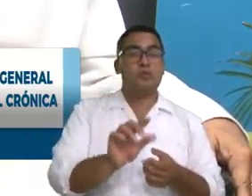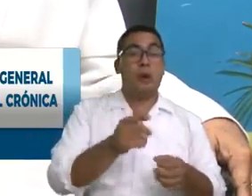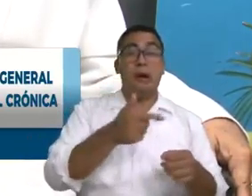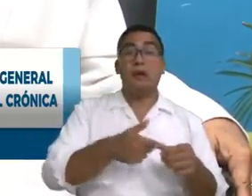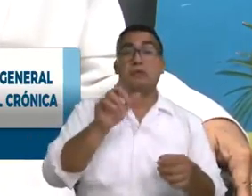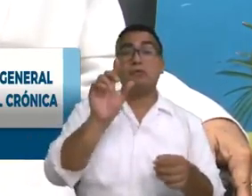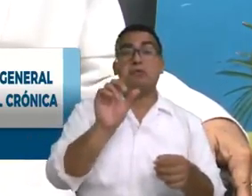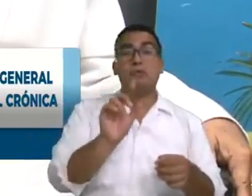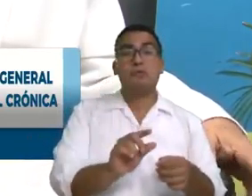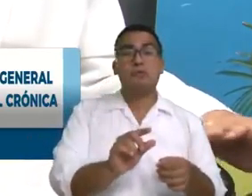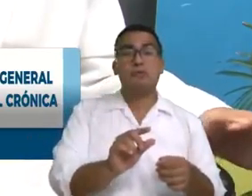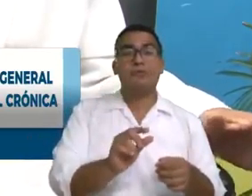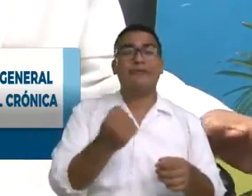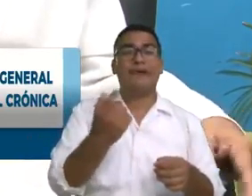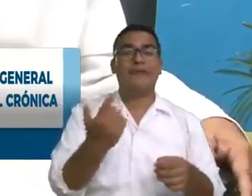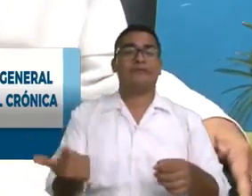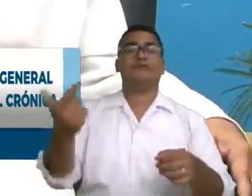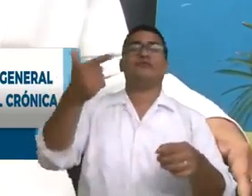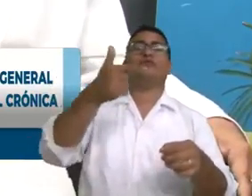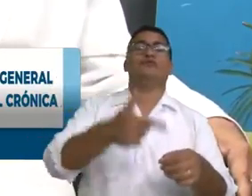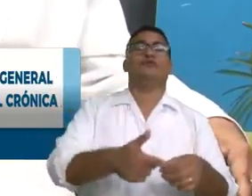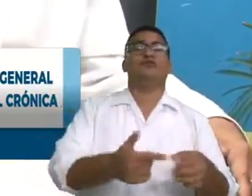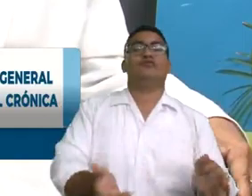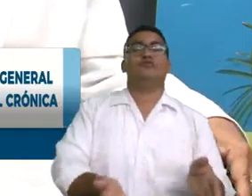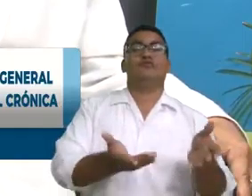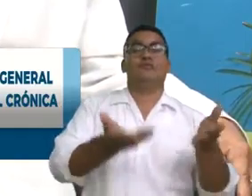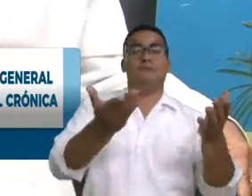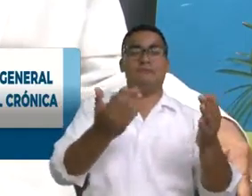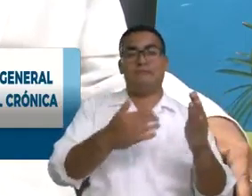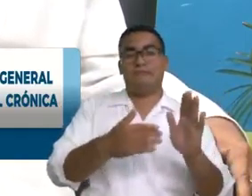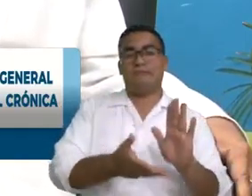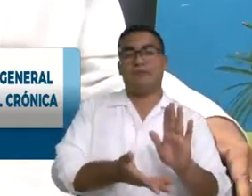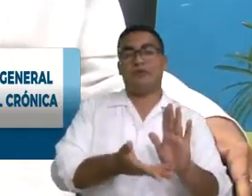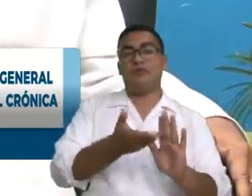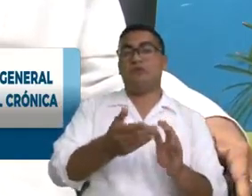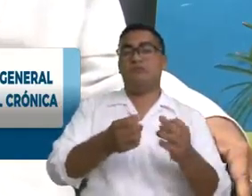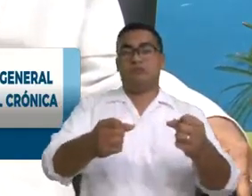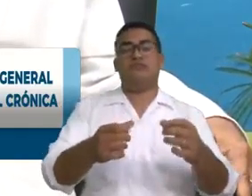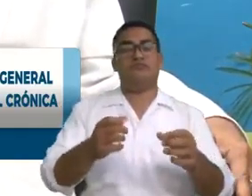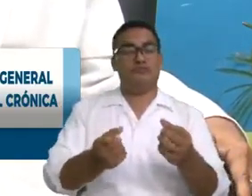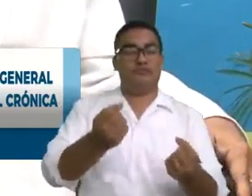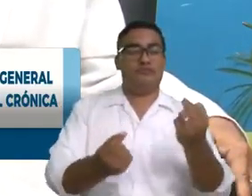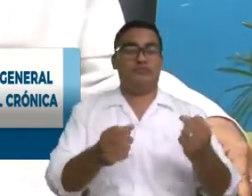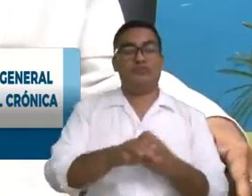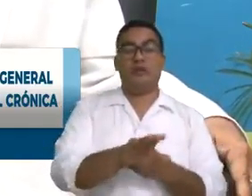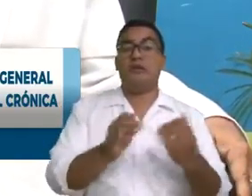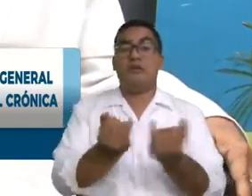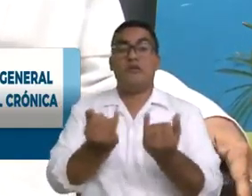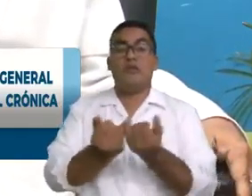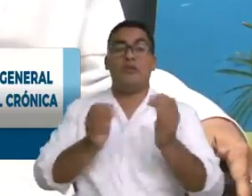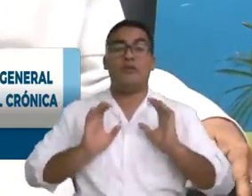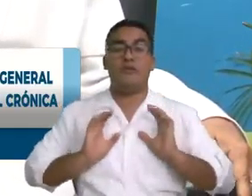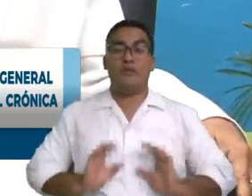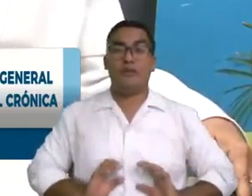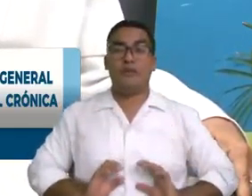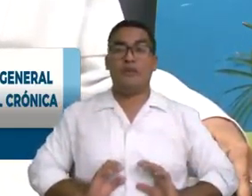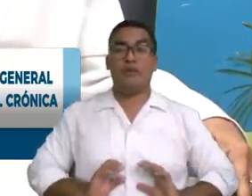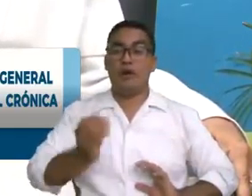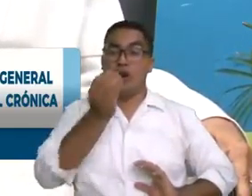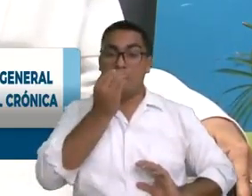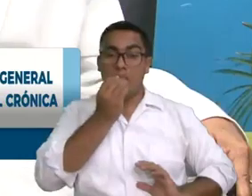kilómetros, se le termina la gasolina, entonces necesita reponer combustible. Lo mismo pasa el cuerpo. 6